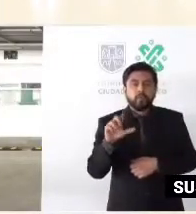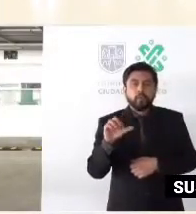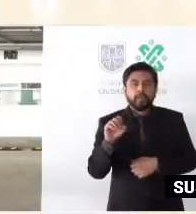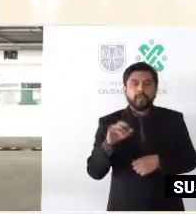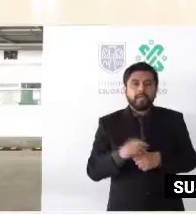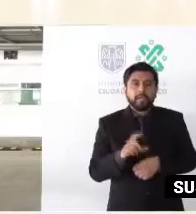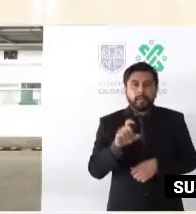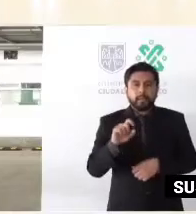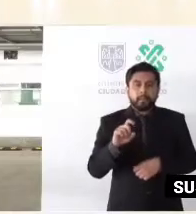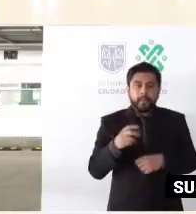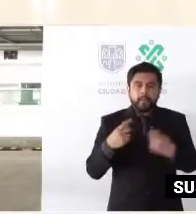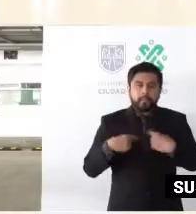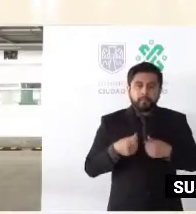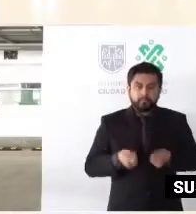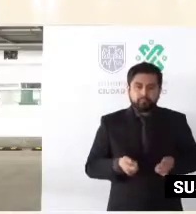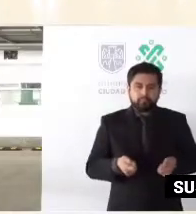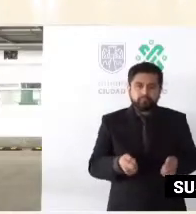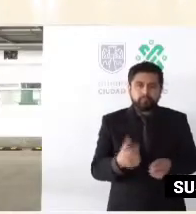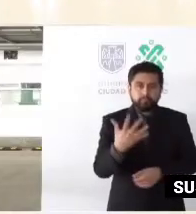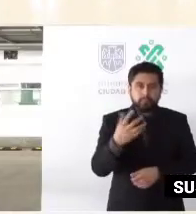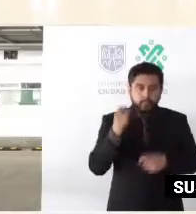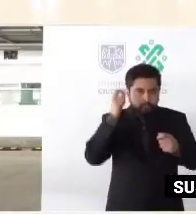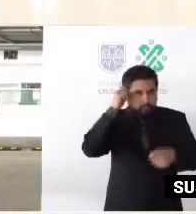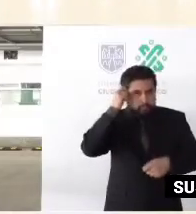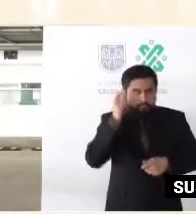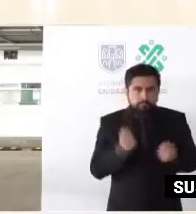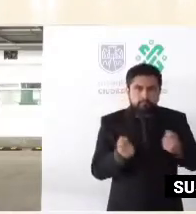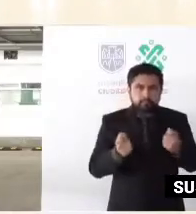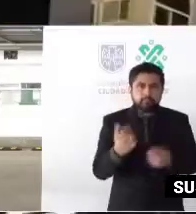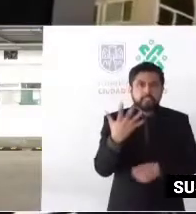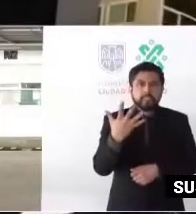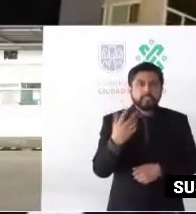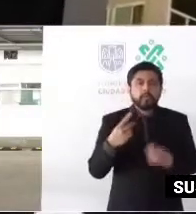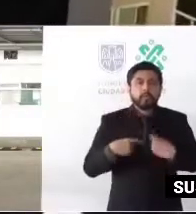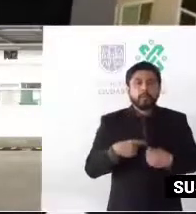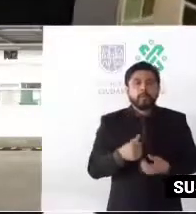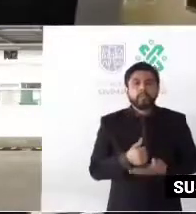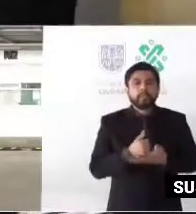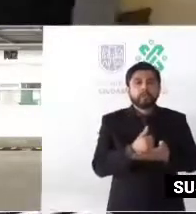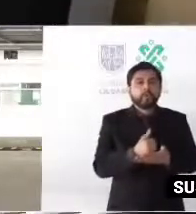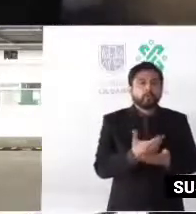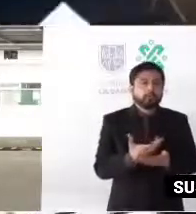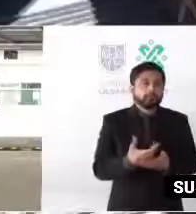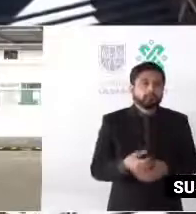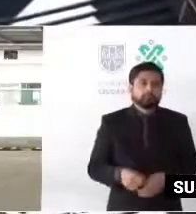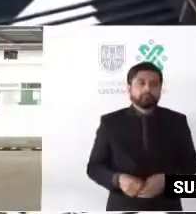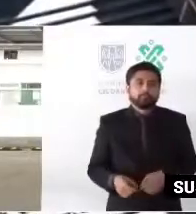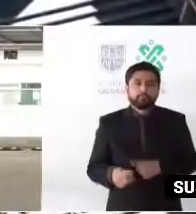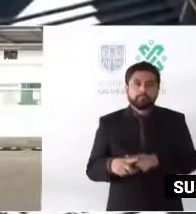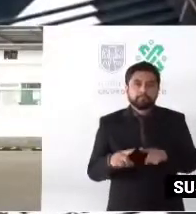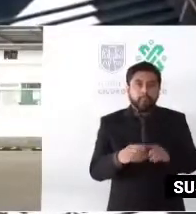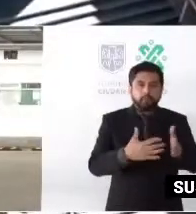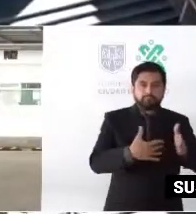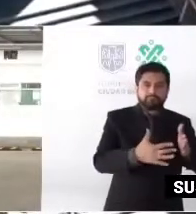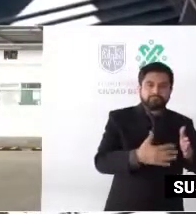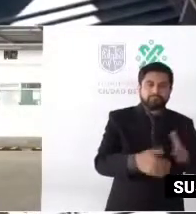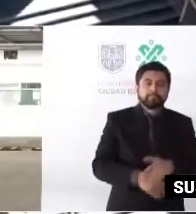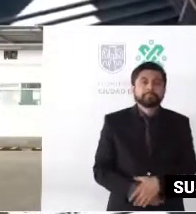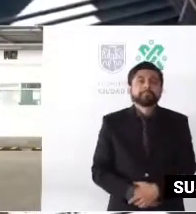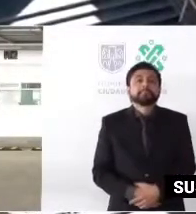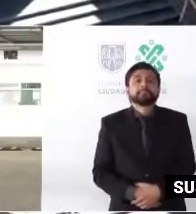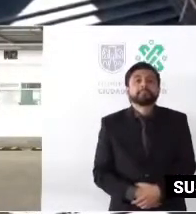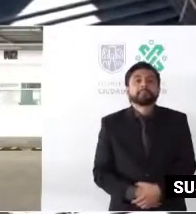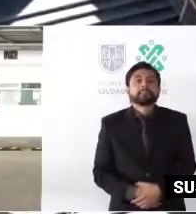camilleros, 14 trabajadoras sociales, 5 choferes y 5 auxiliares de cocina.